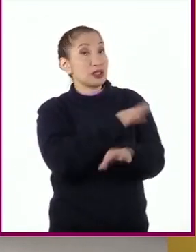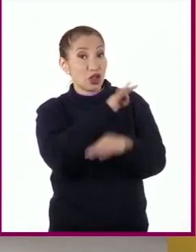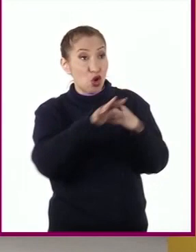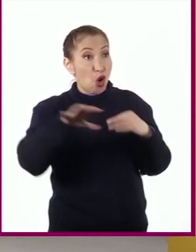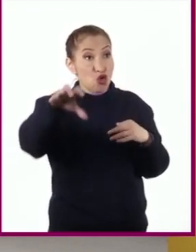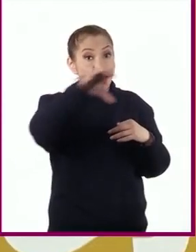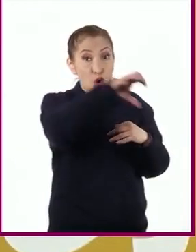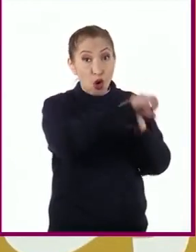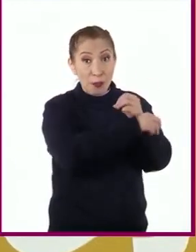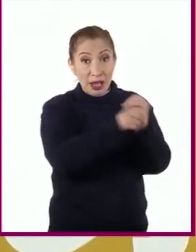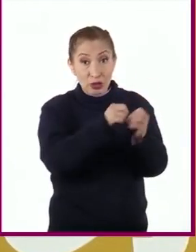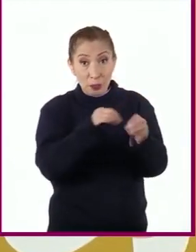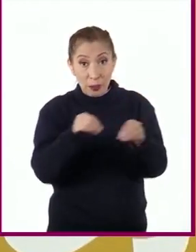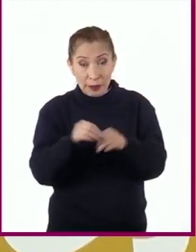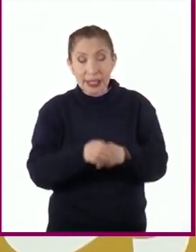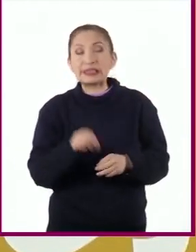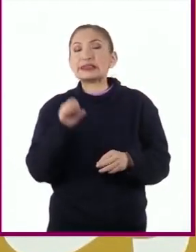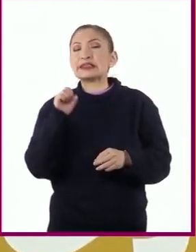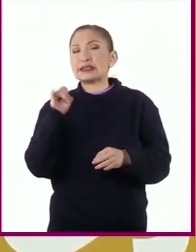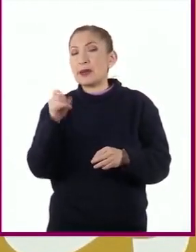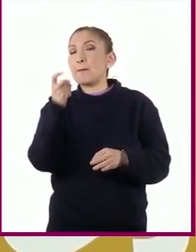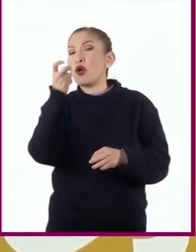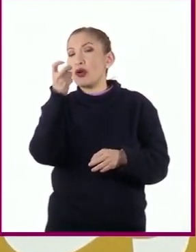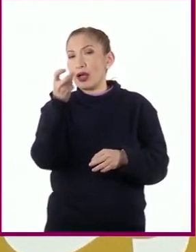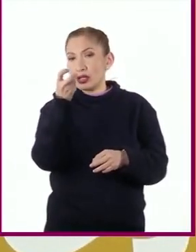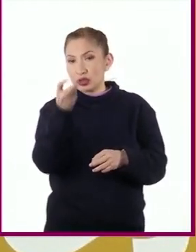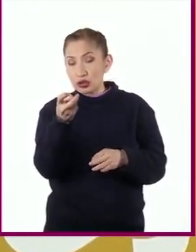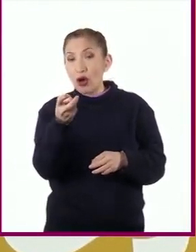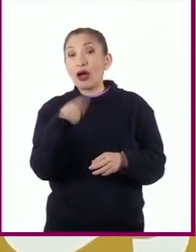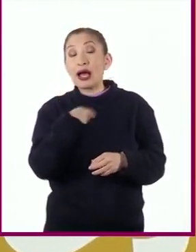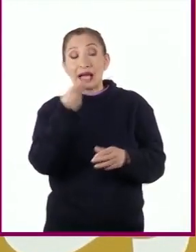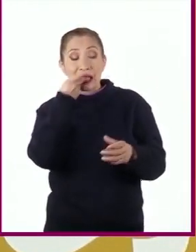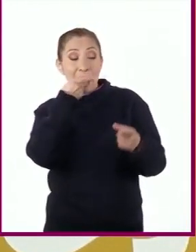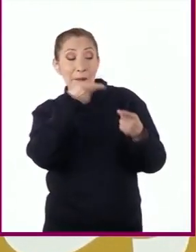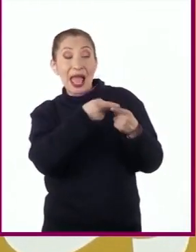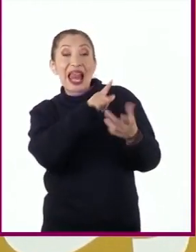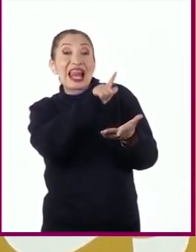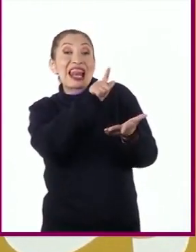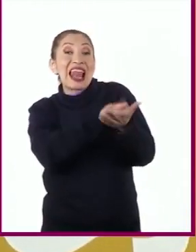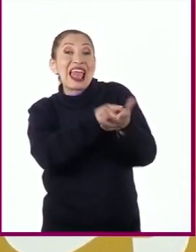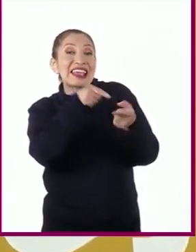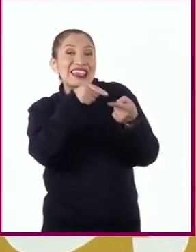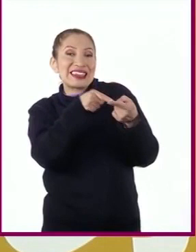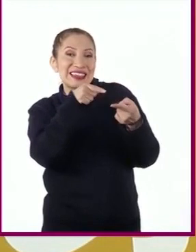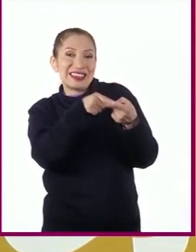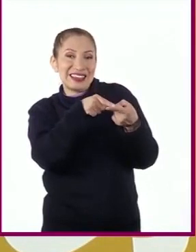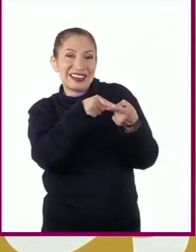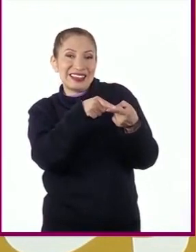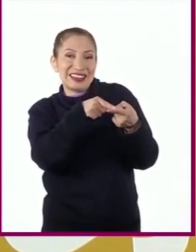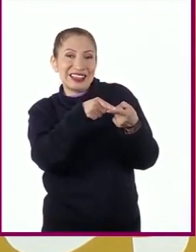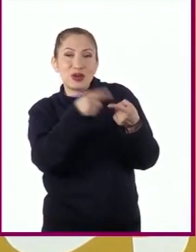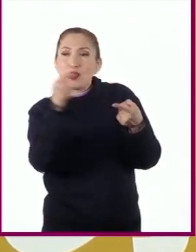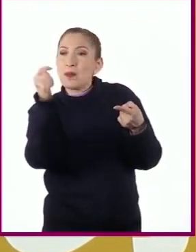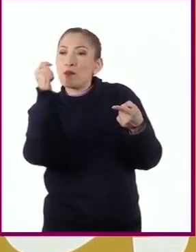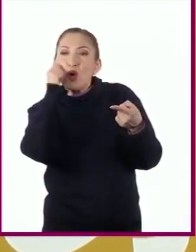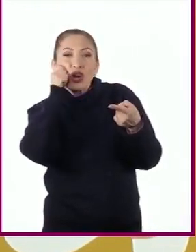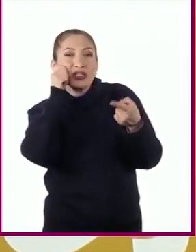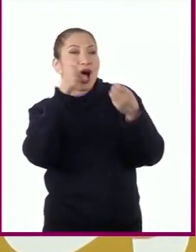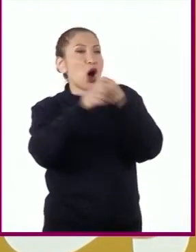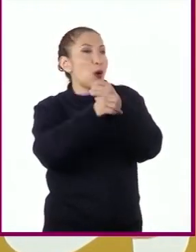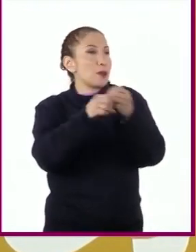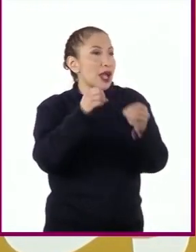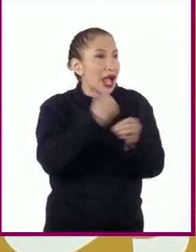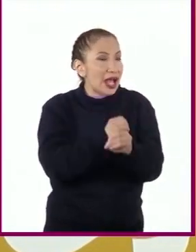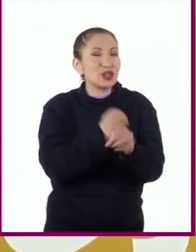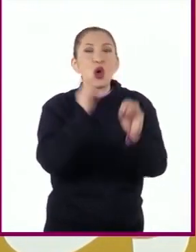mueve? Sí, por esa razón se considera una ley, pues no importa el